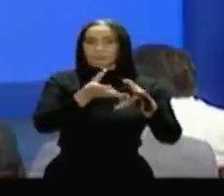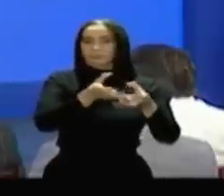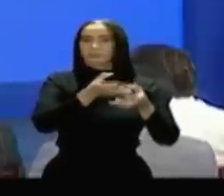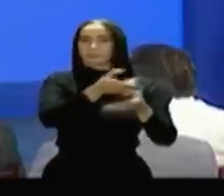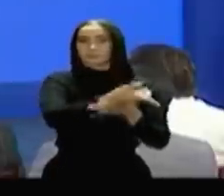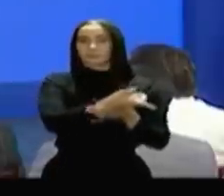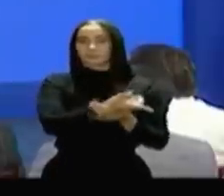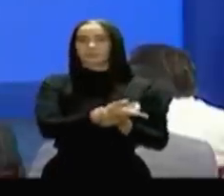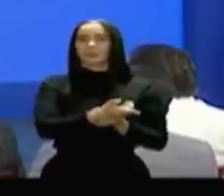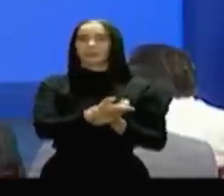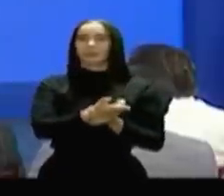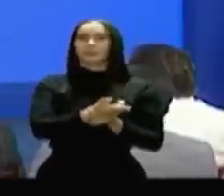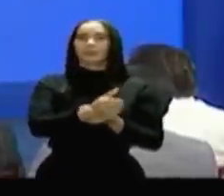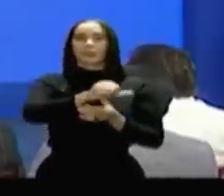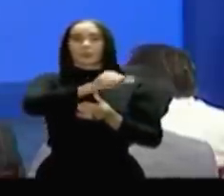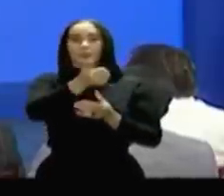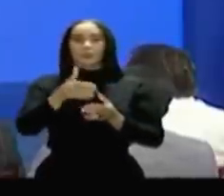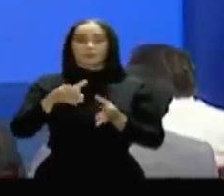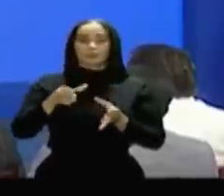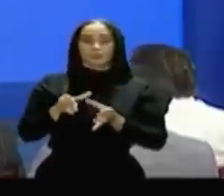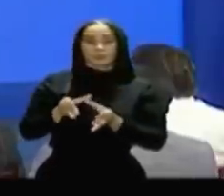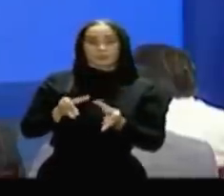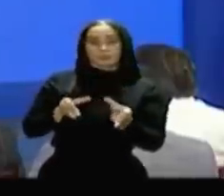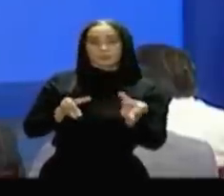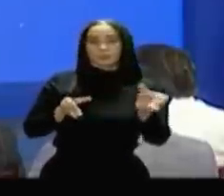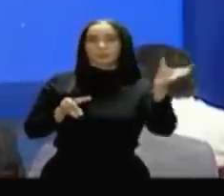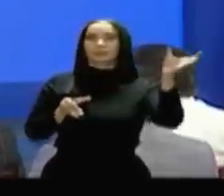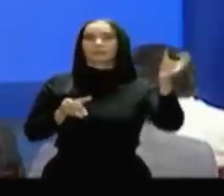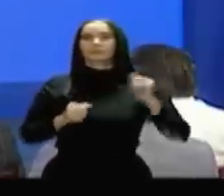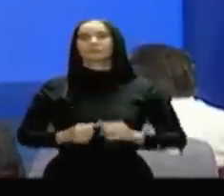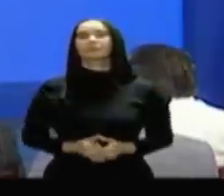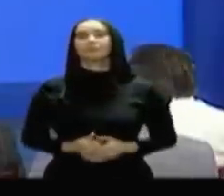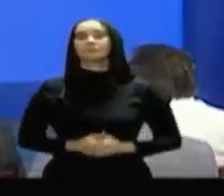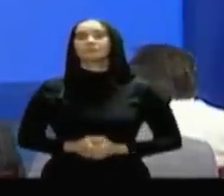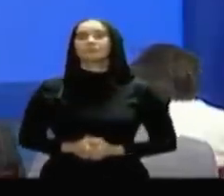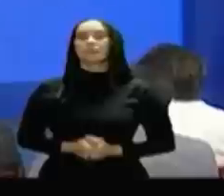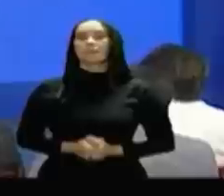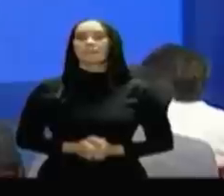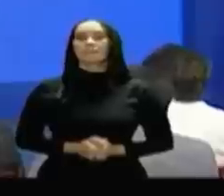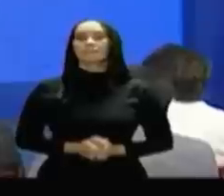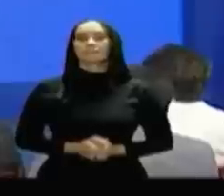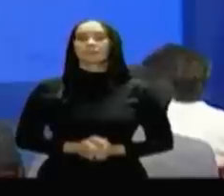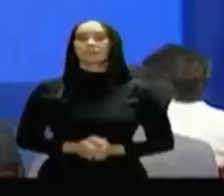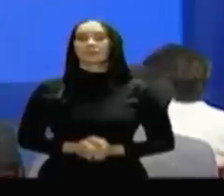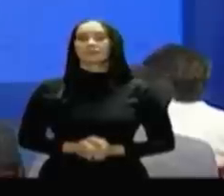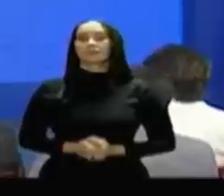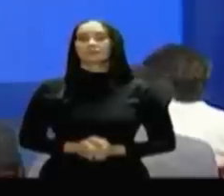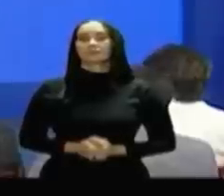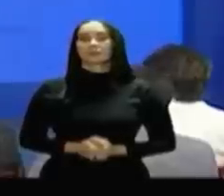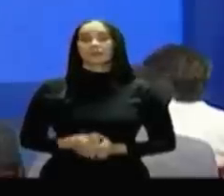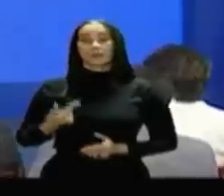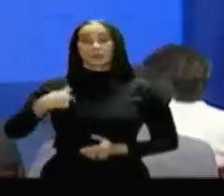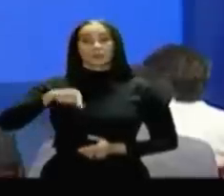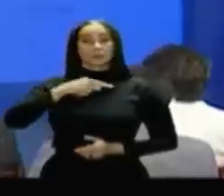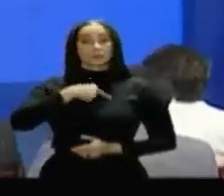miren, denuncia en río Masacre se seca tras depredación de la Loma Pico de Gallo.